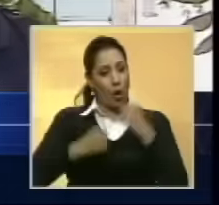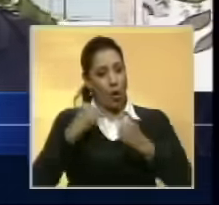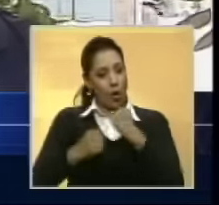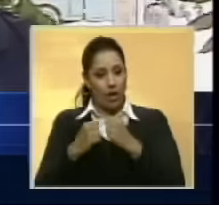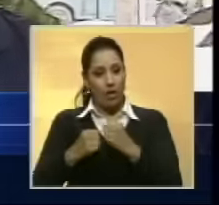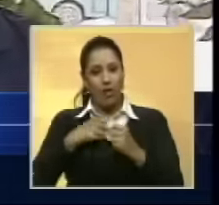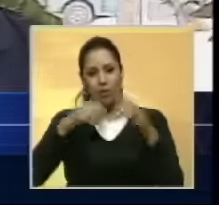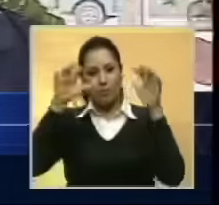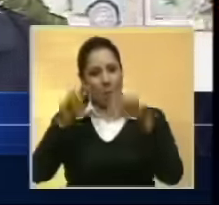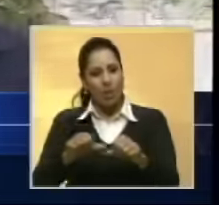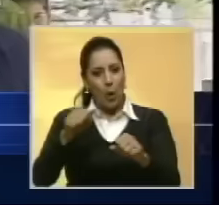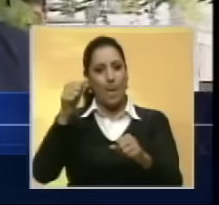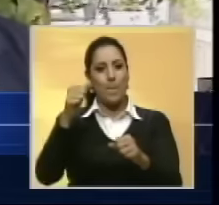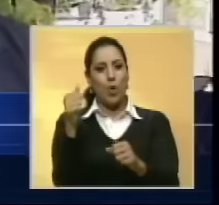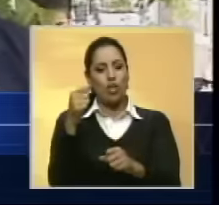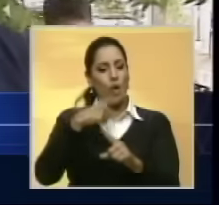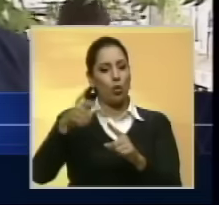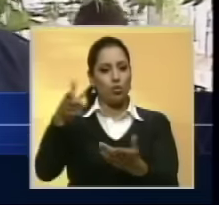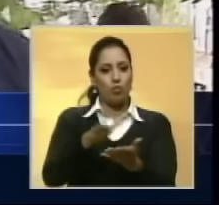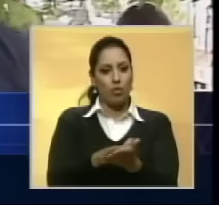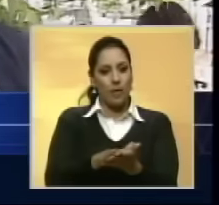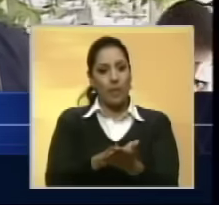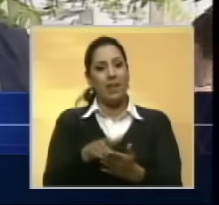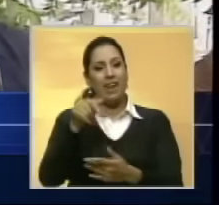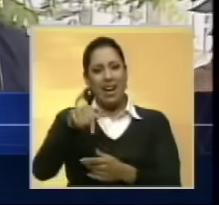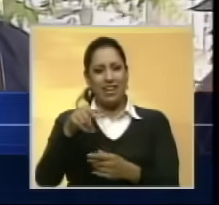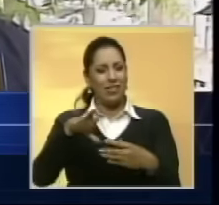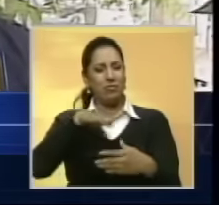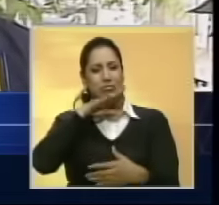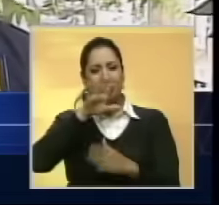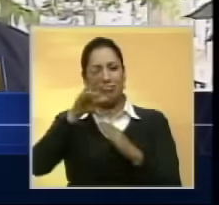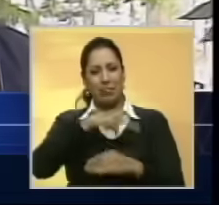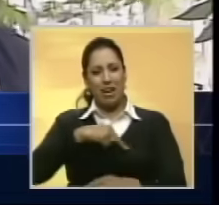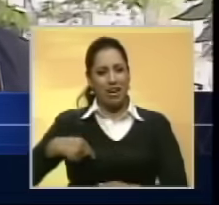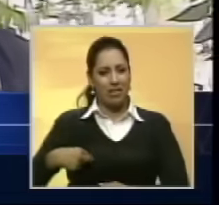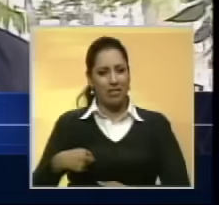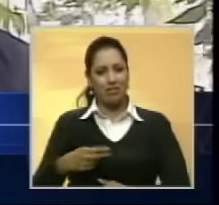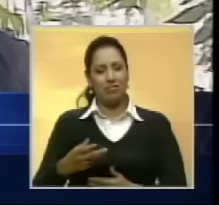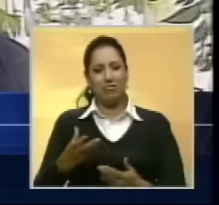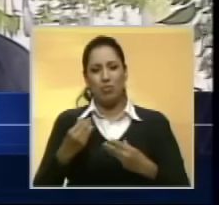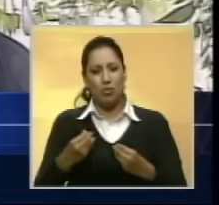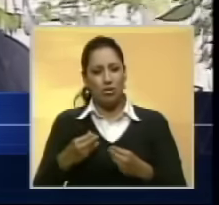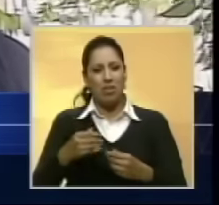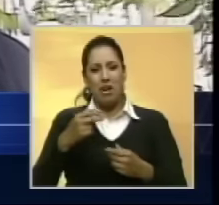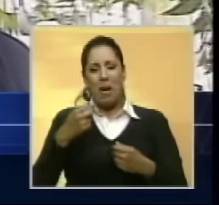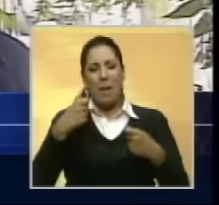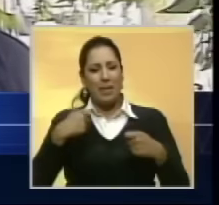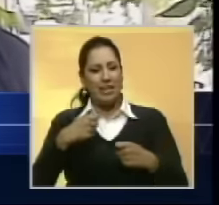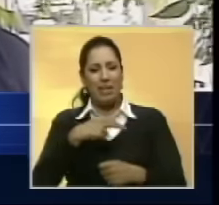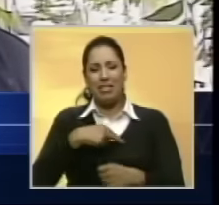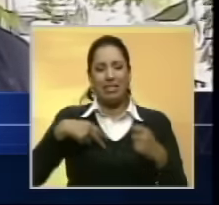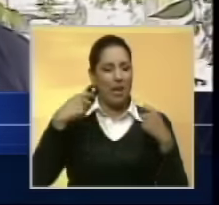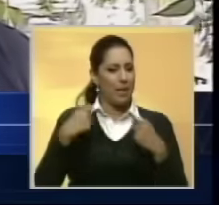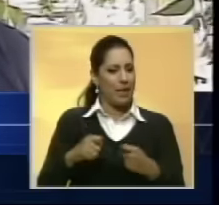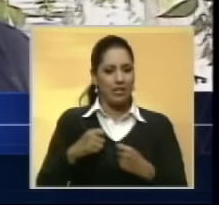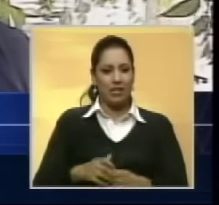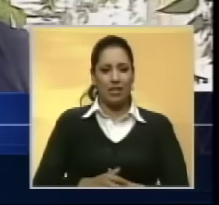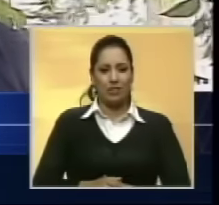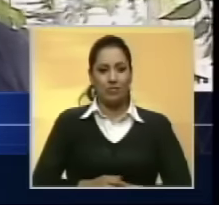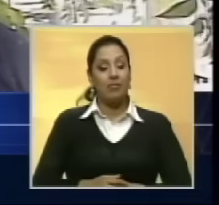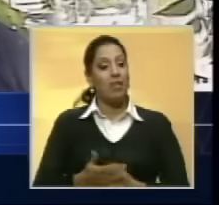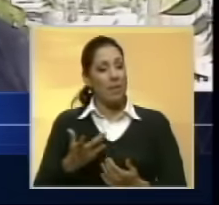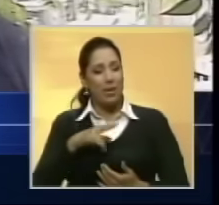y uno lo agarró la policía, el otro se voló. En esta zona y por Nicojay. Nicojay está en seguridad, pero grandísima.